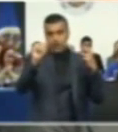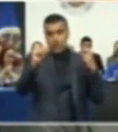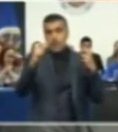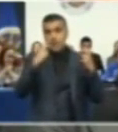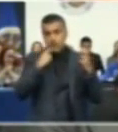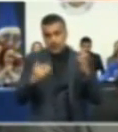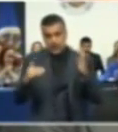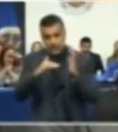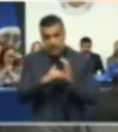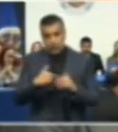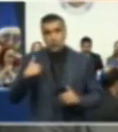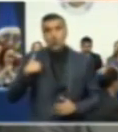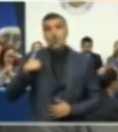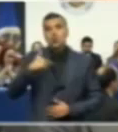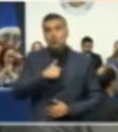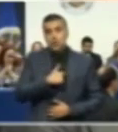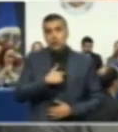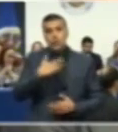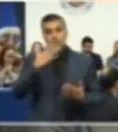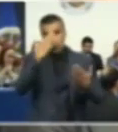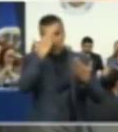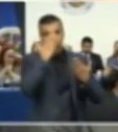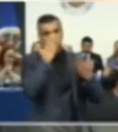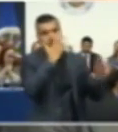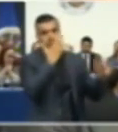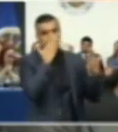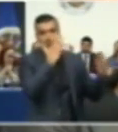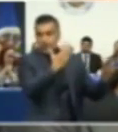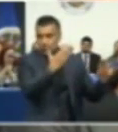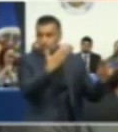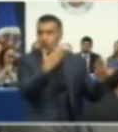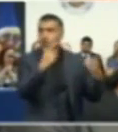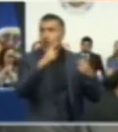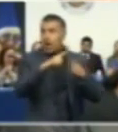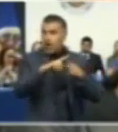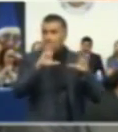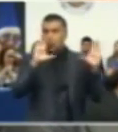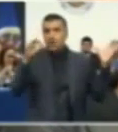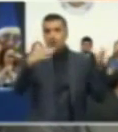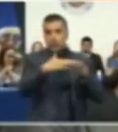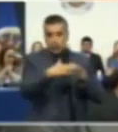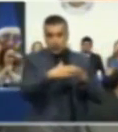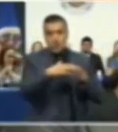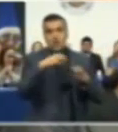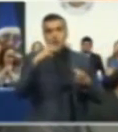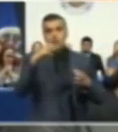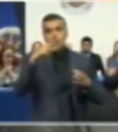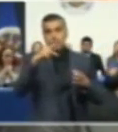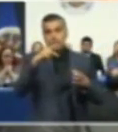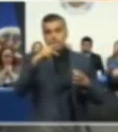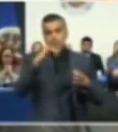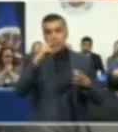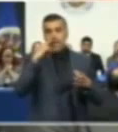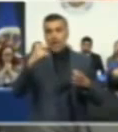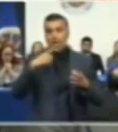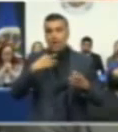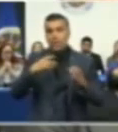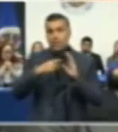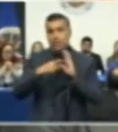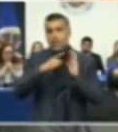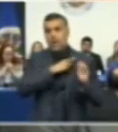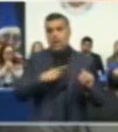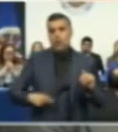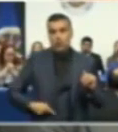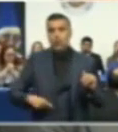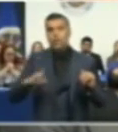Reiteramos nuestro mayor agradecimiento a la organización peticionaria y a la delegación del